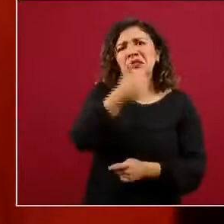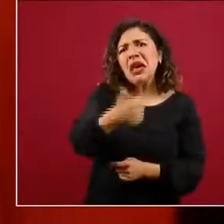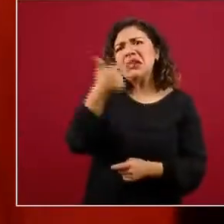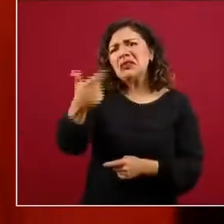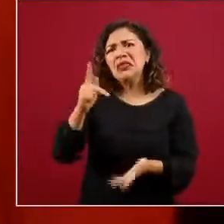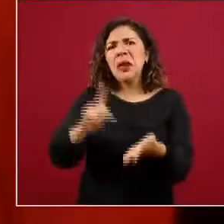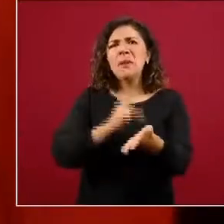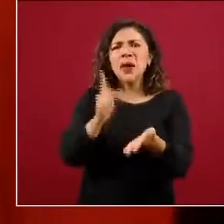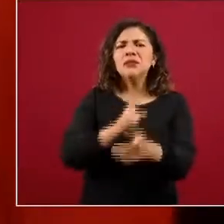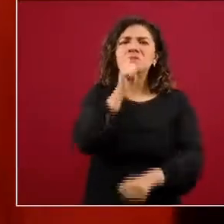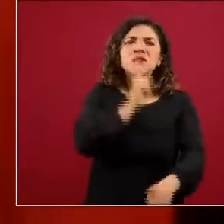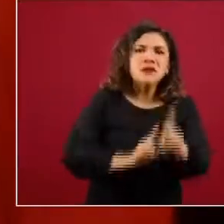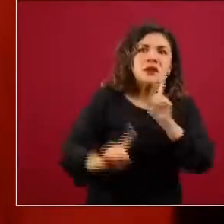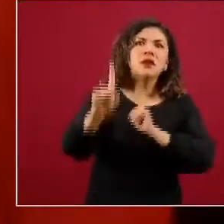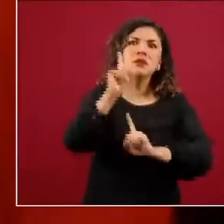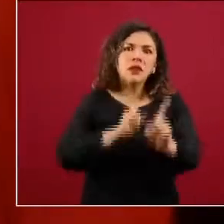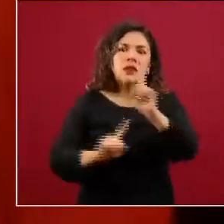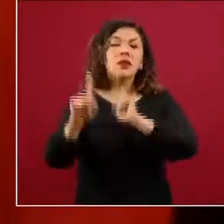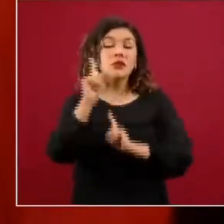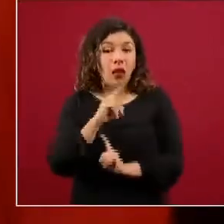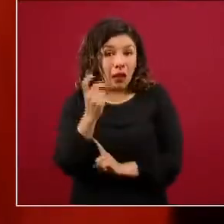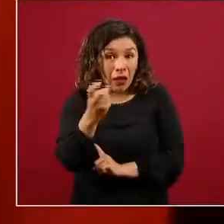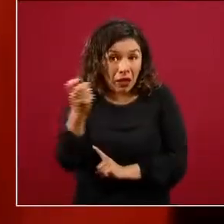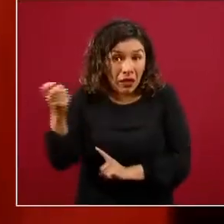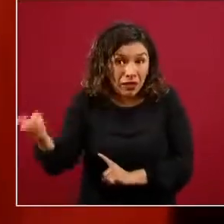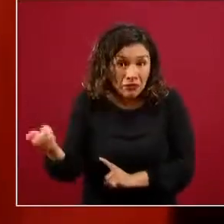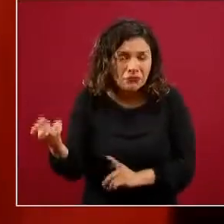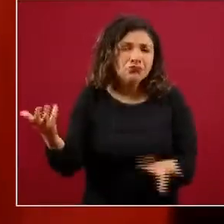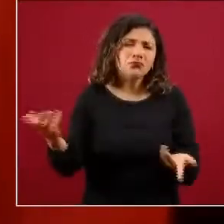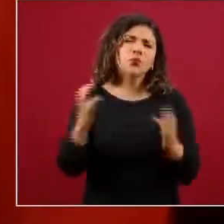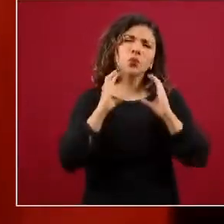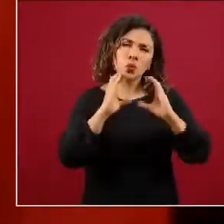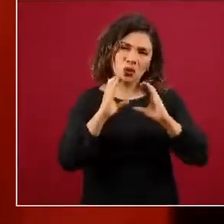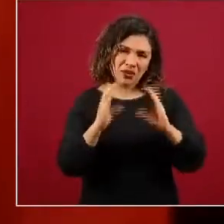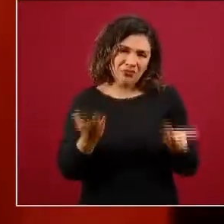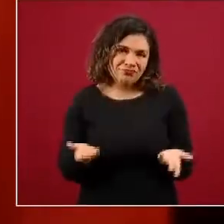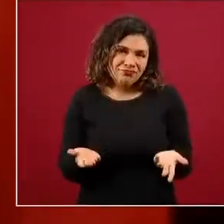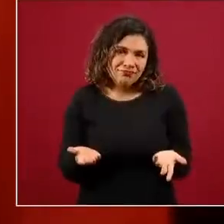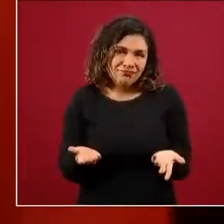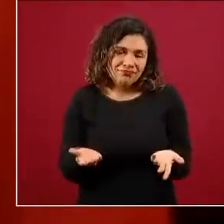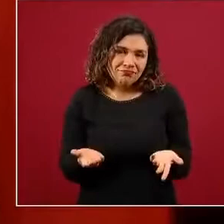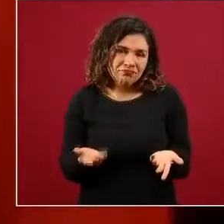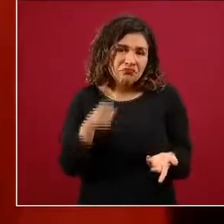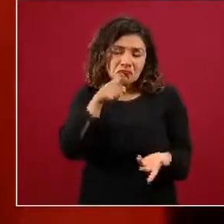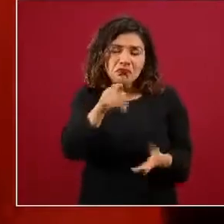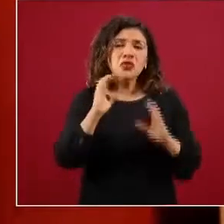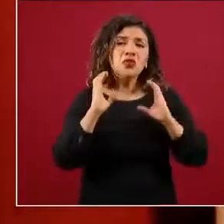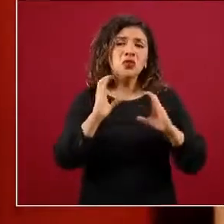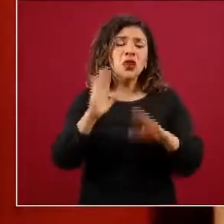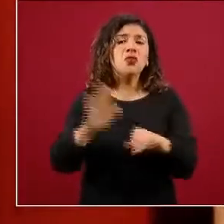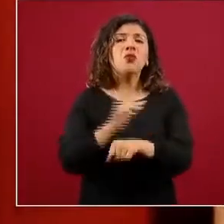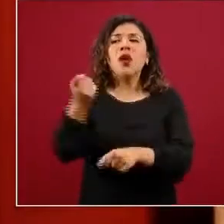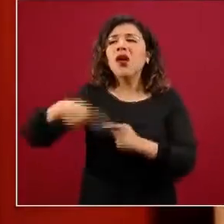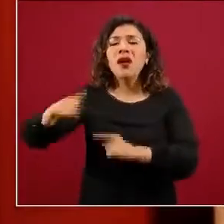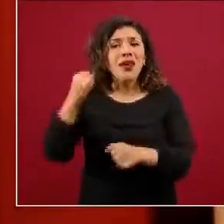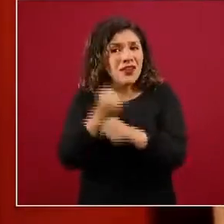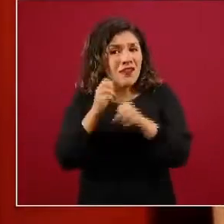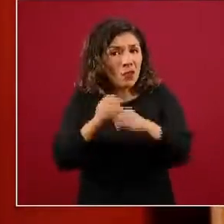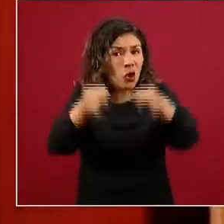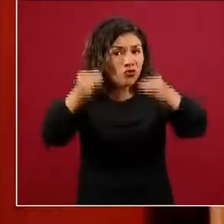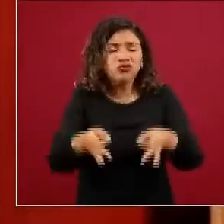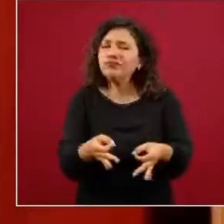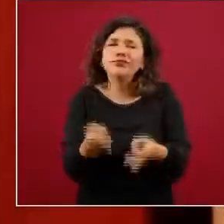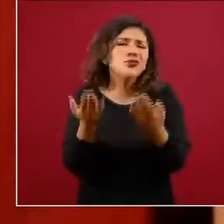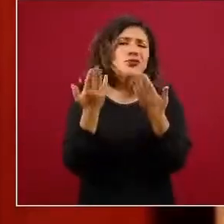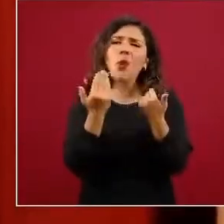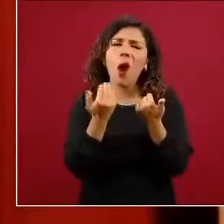mentiras una y otra vez, tenga precaución porque le van a desinformar y eso